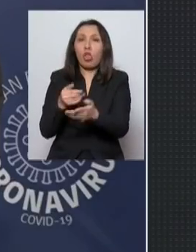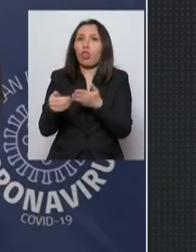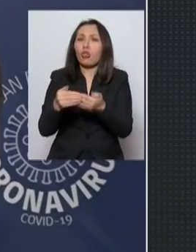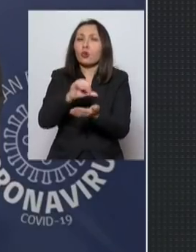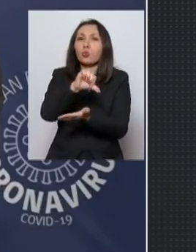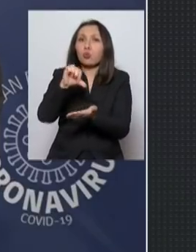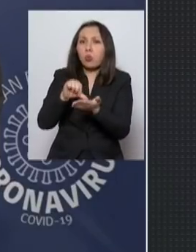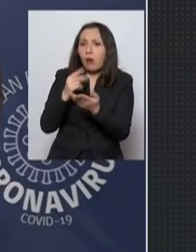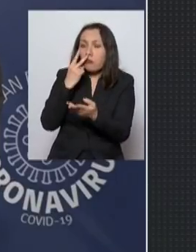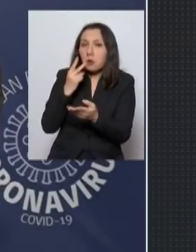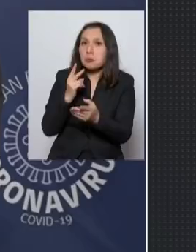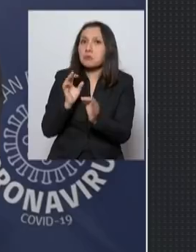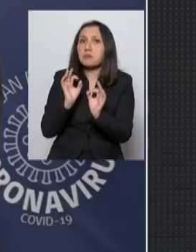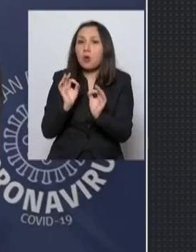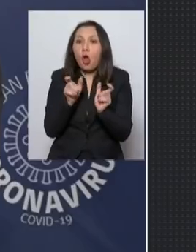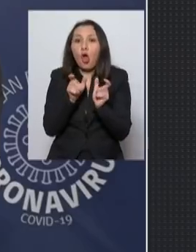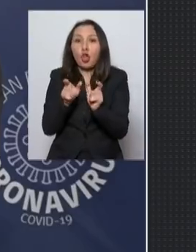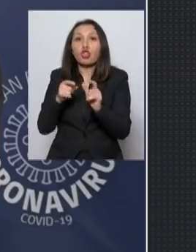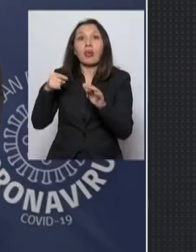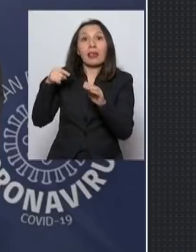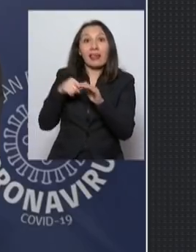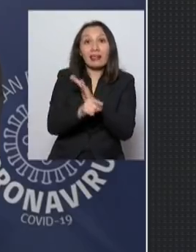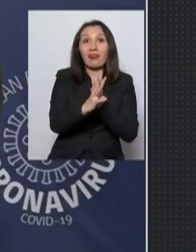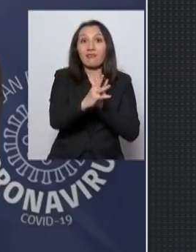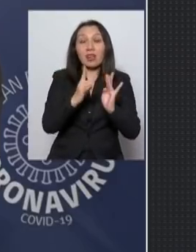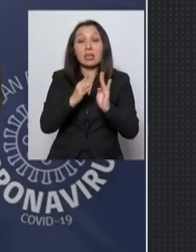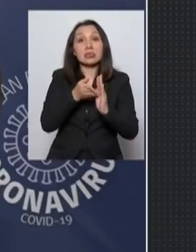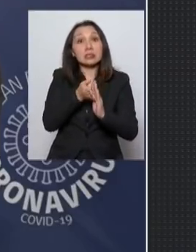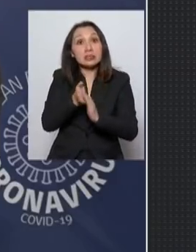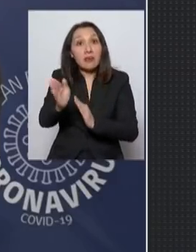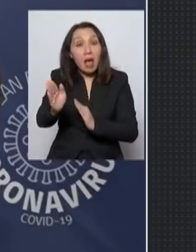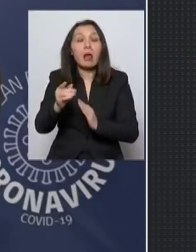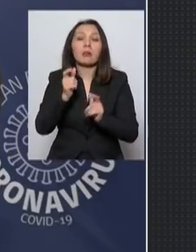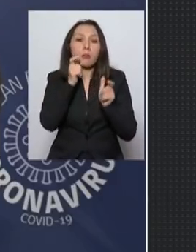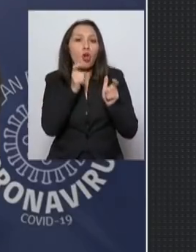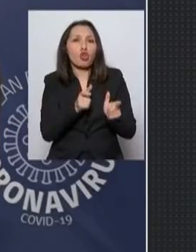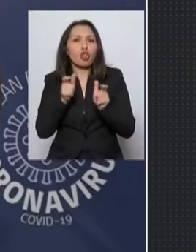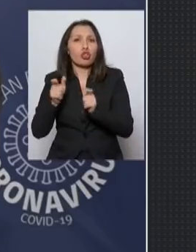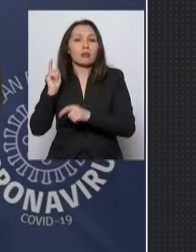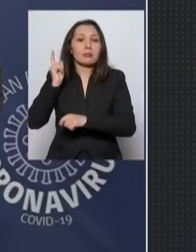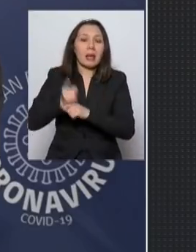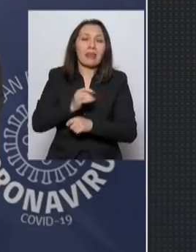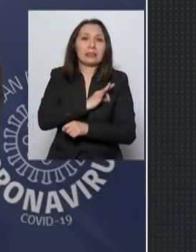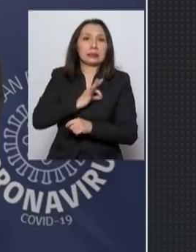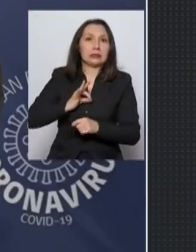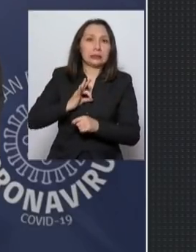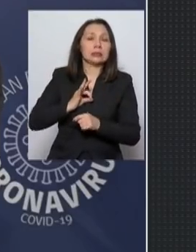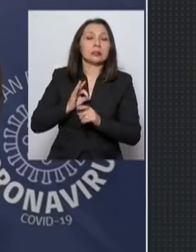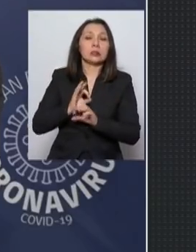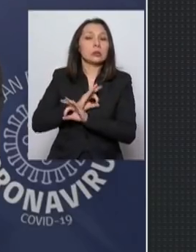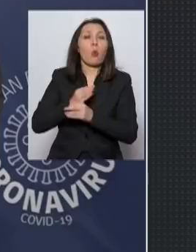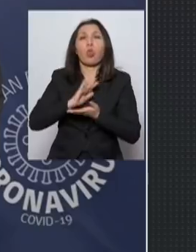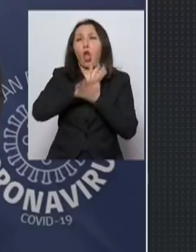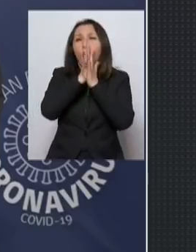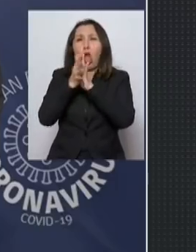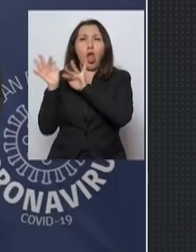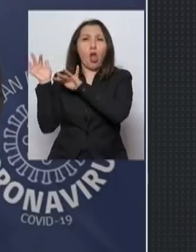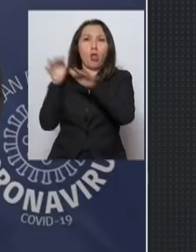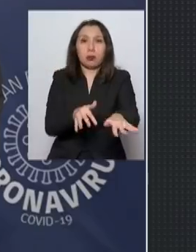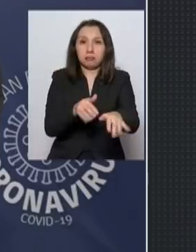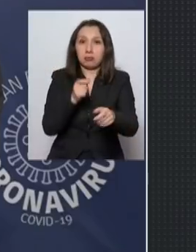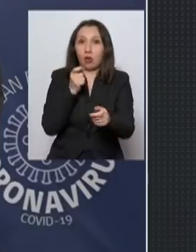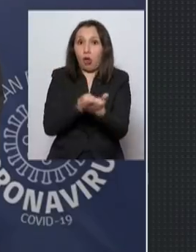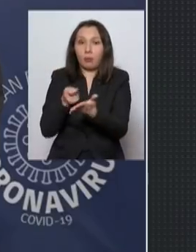ciudad están funcionando con control de entrada y salida por instrucción de la Seremi, que quiere decir que no pueden entrar todas las personas